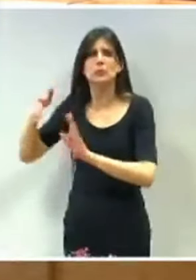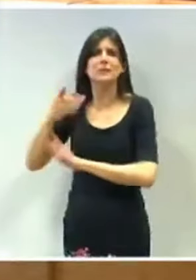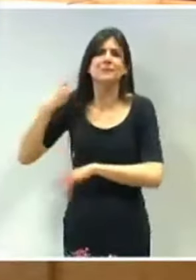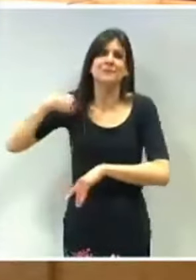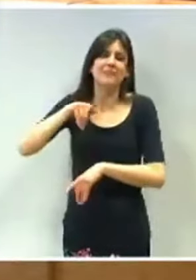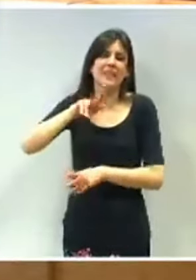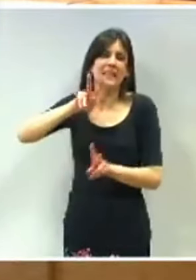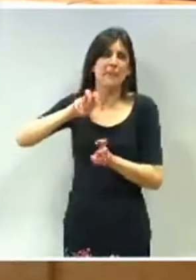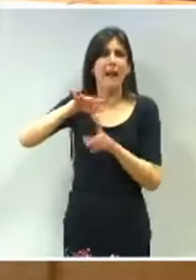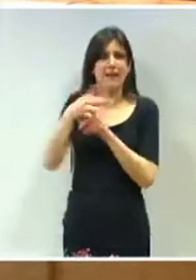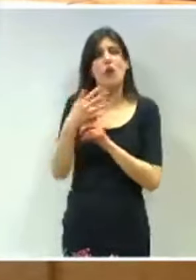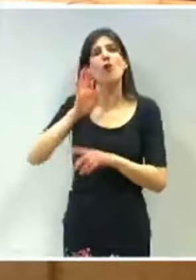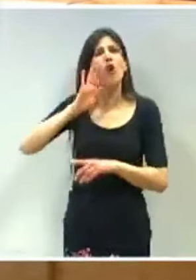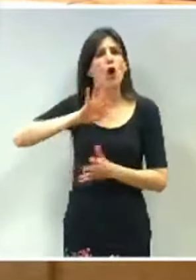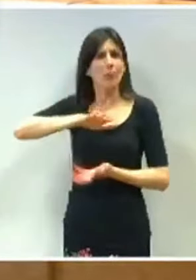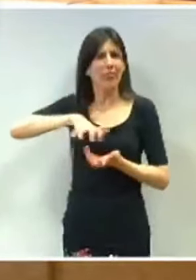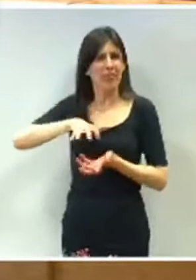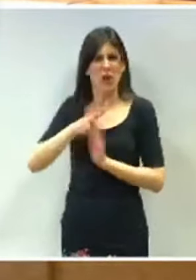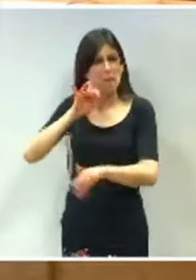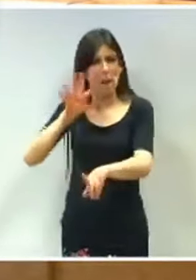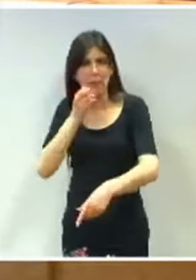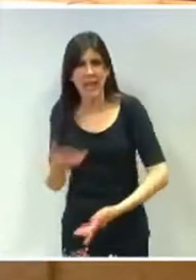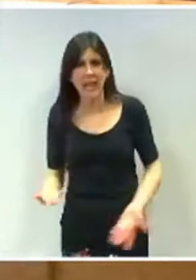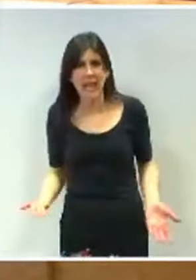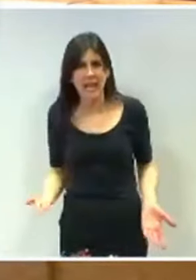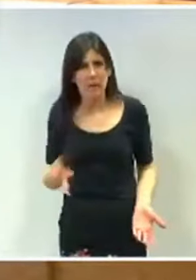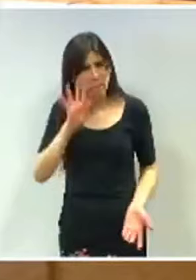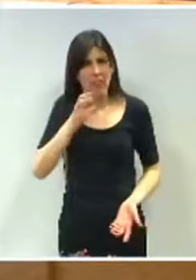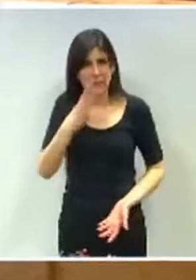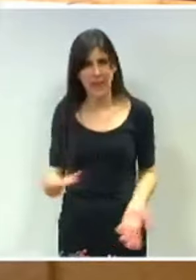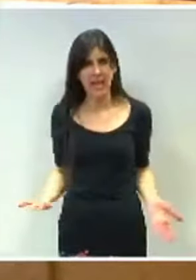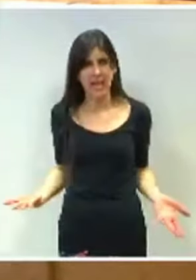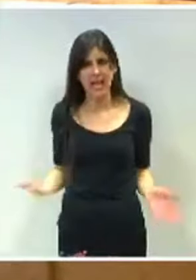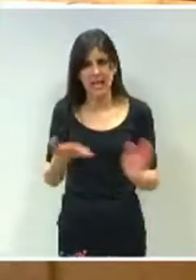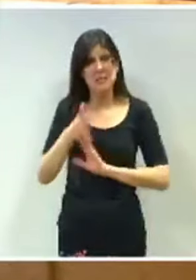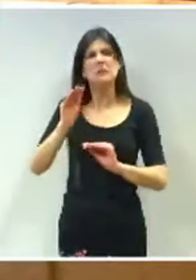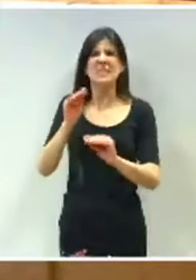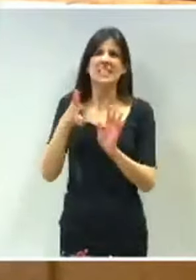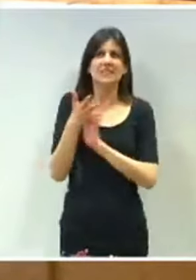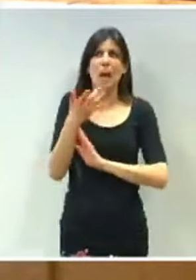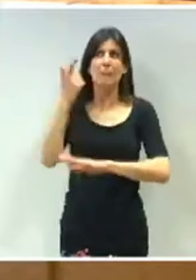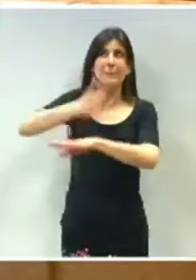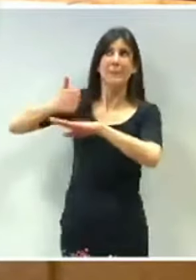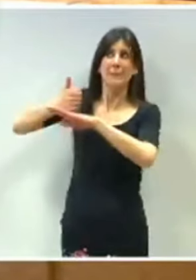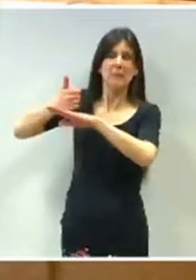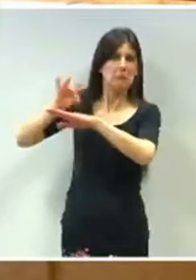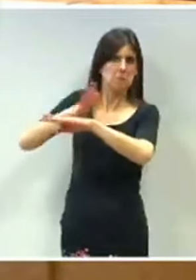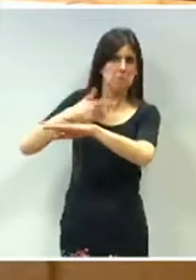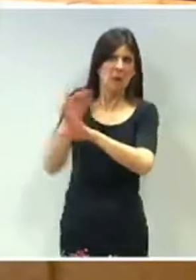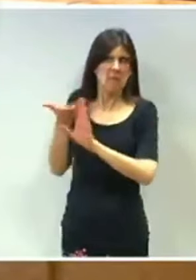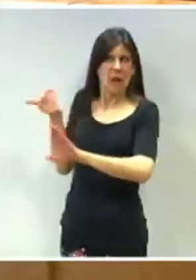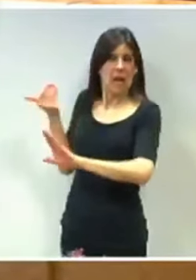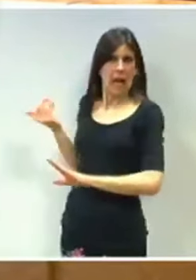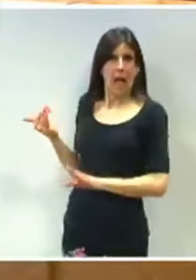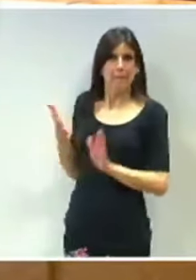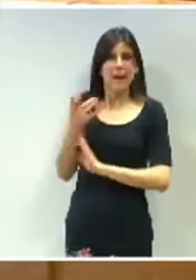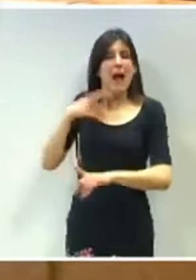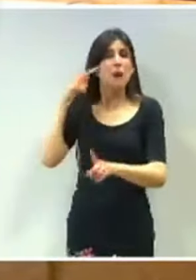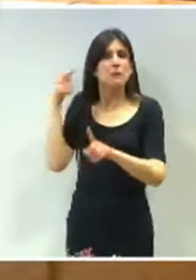corrupción Qué le parece le parece bien le parece bien suprimir órganos para precisamente perseguir la